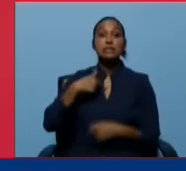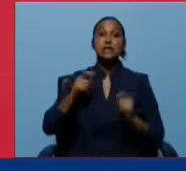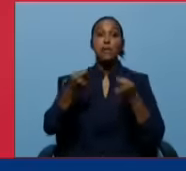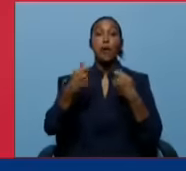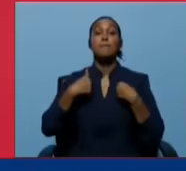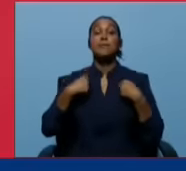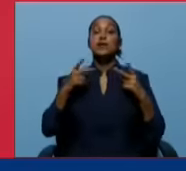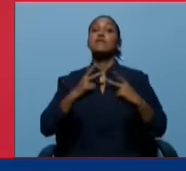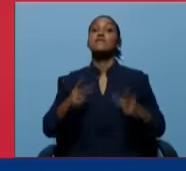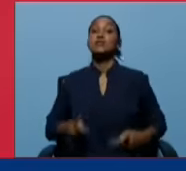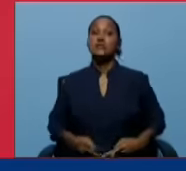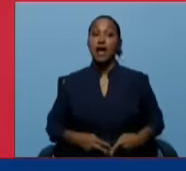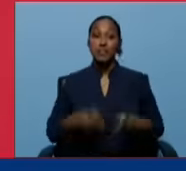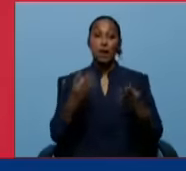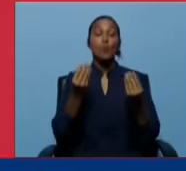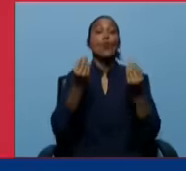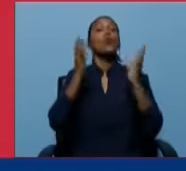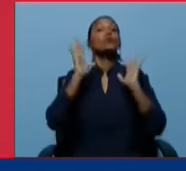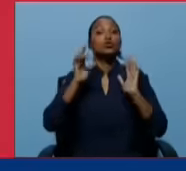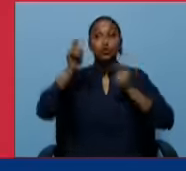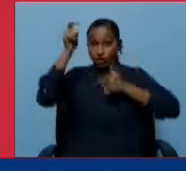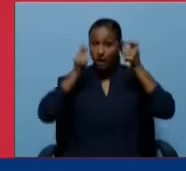de las tantas veces que Chávez salvó mi vida.